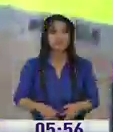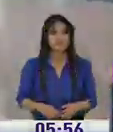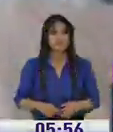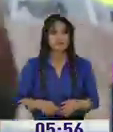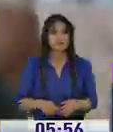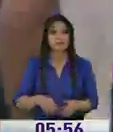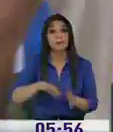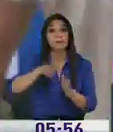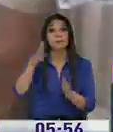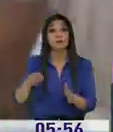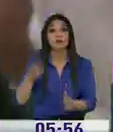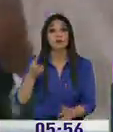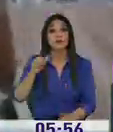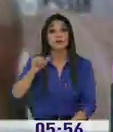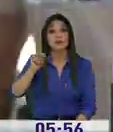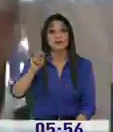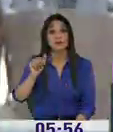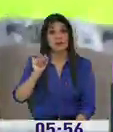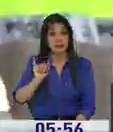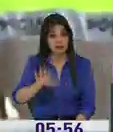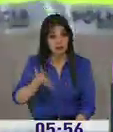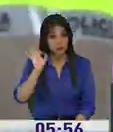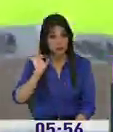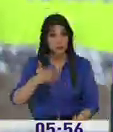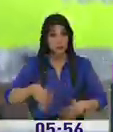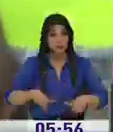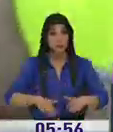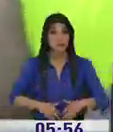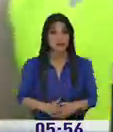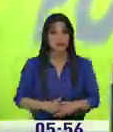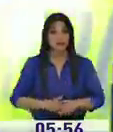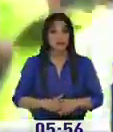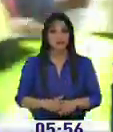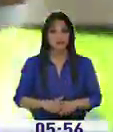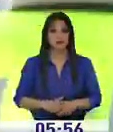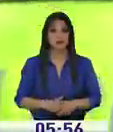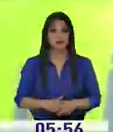en Monte Sinaí. Informó José Morales.